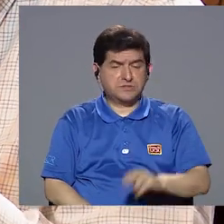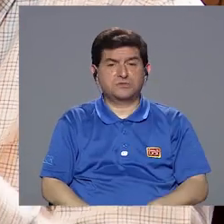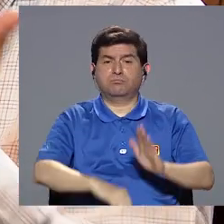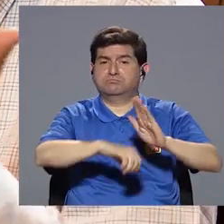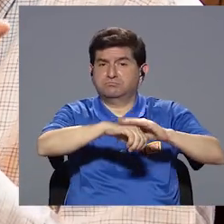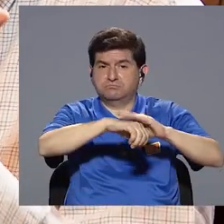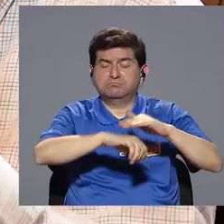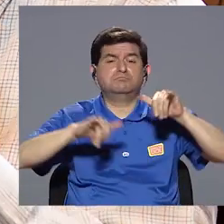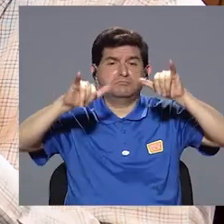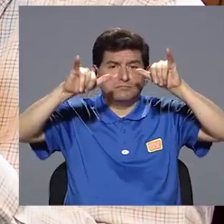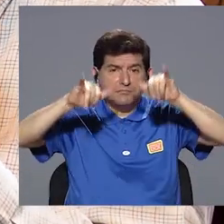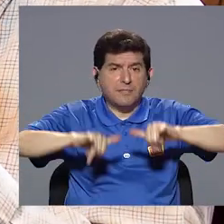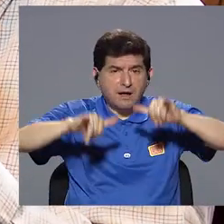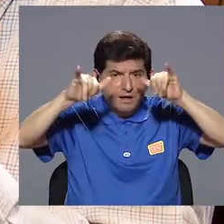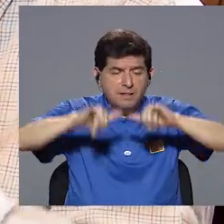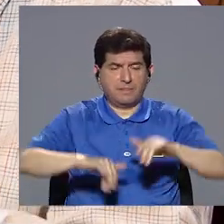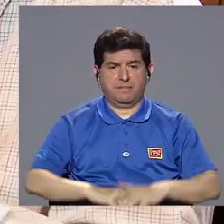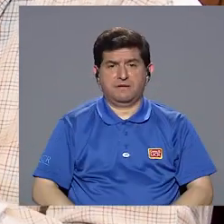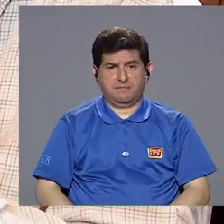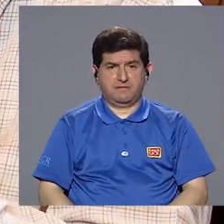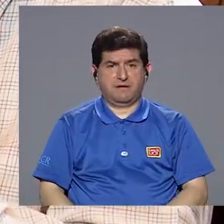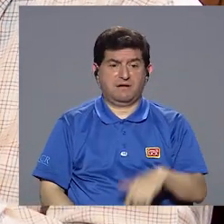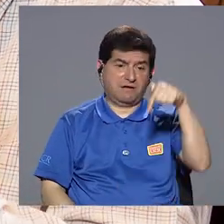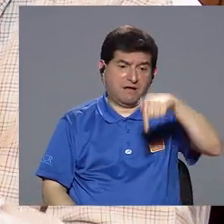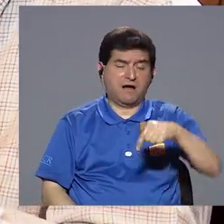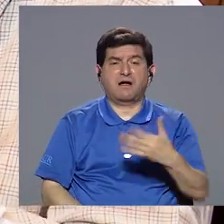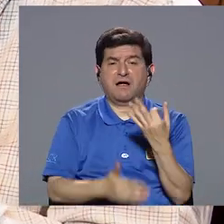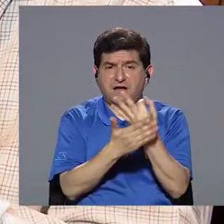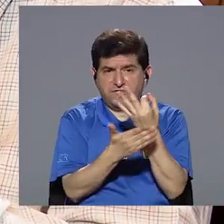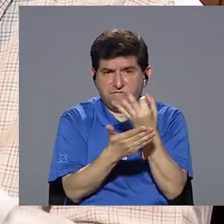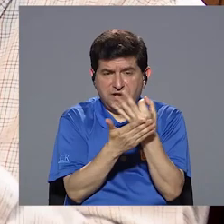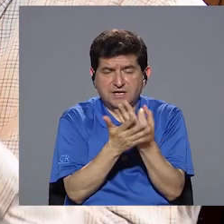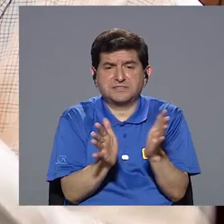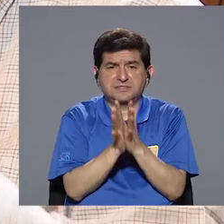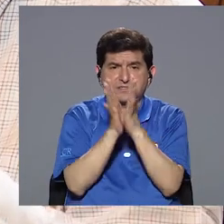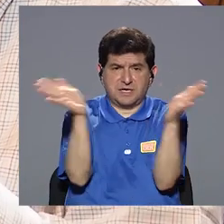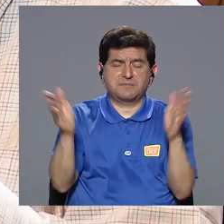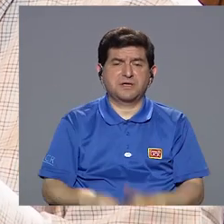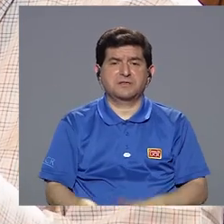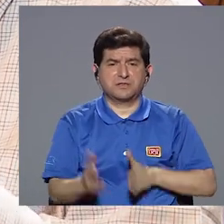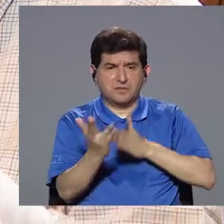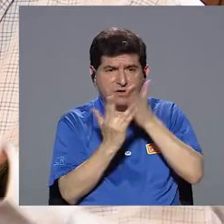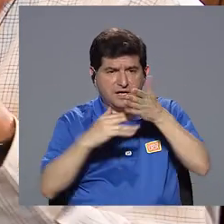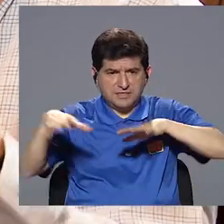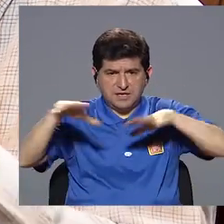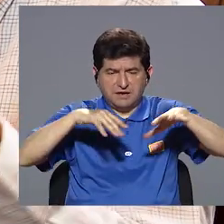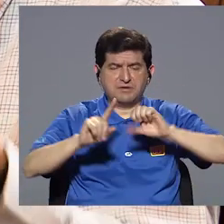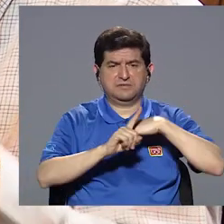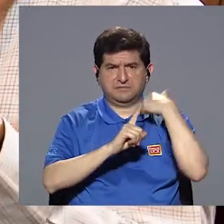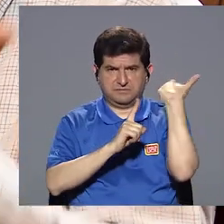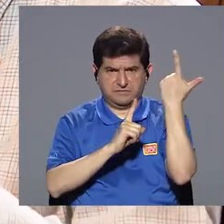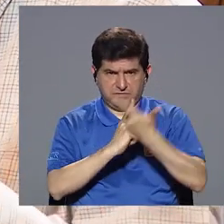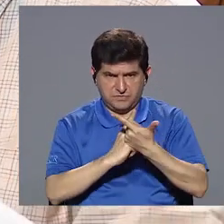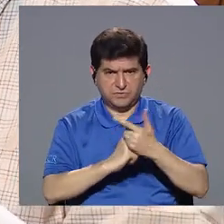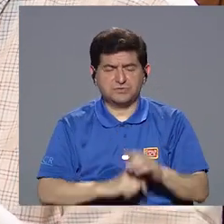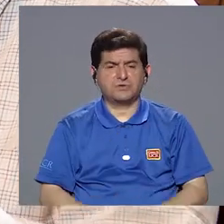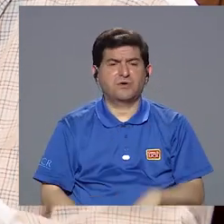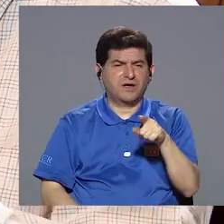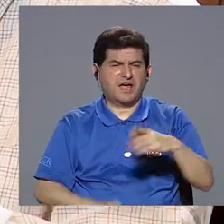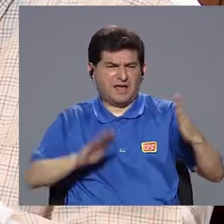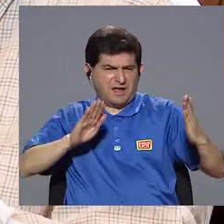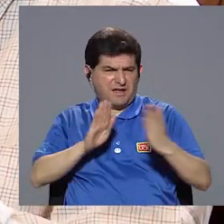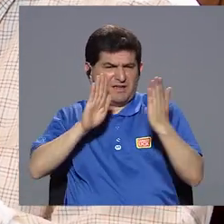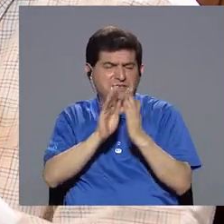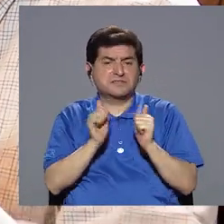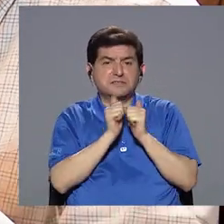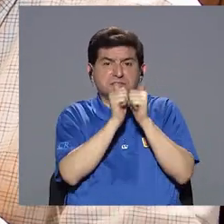caso de costa rica ha servido para mantener en la medida de lo posible este financiamiento público a través de movimientos sociales etcétera